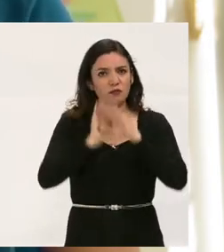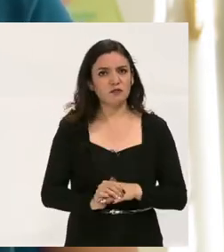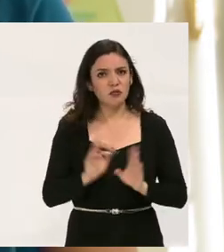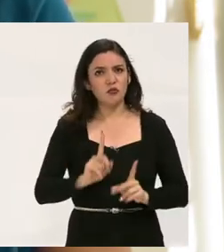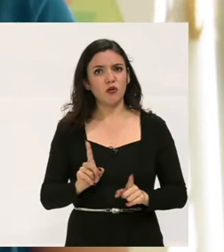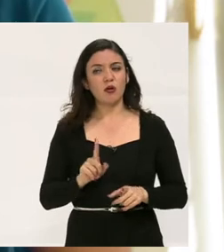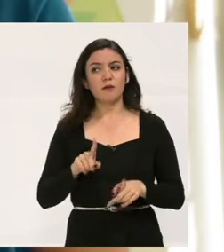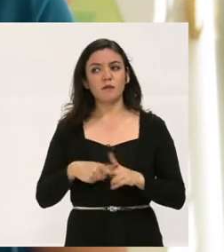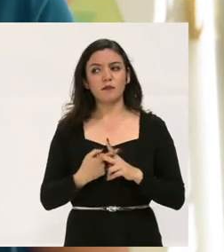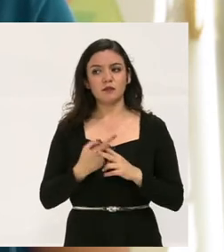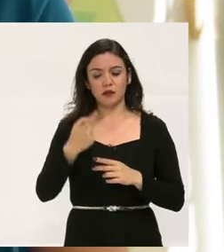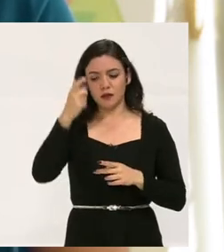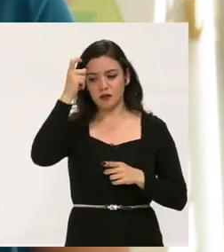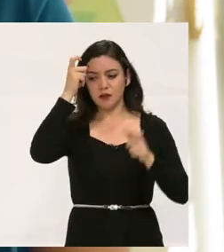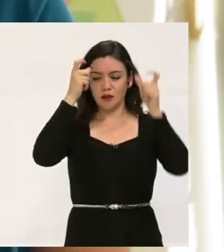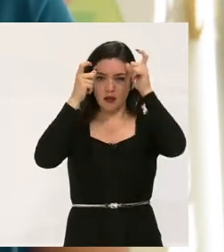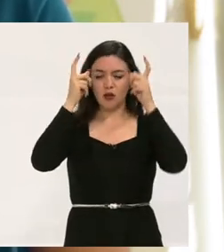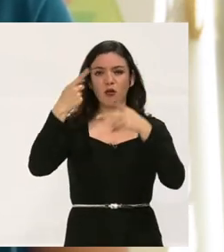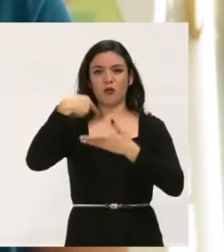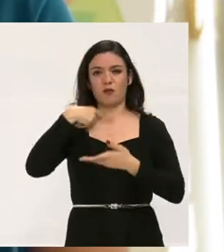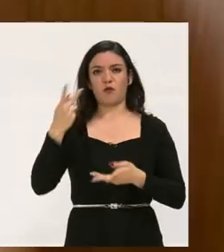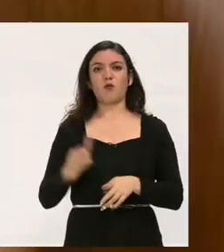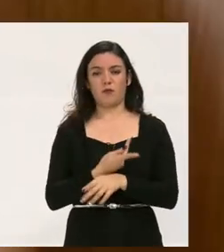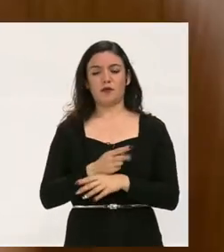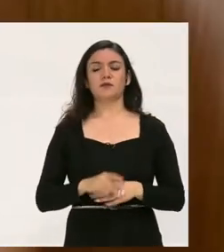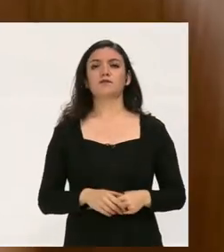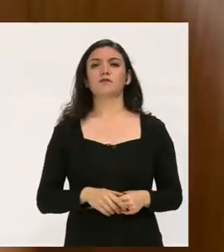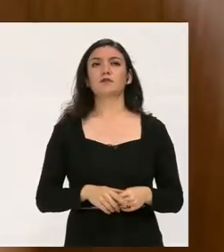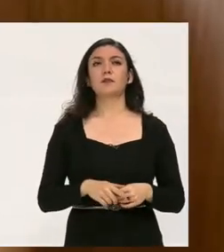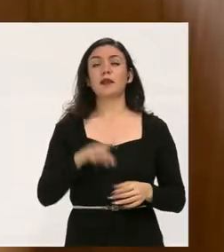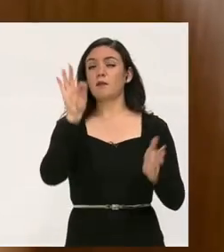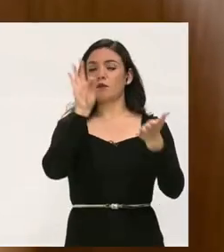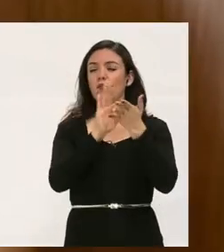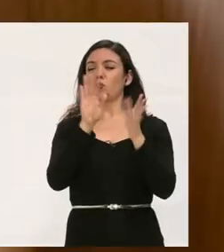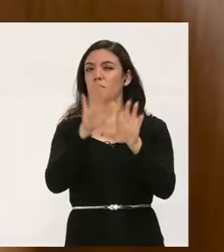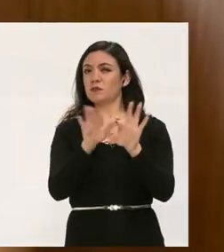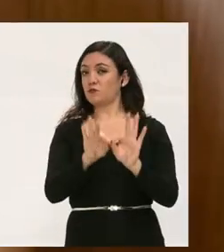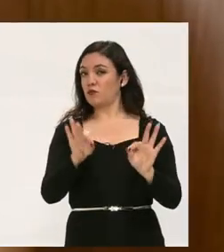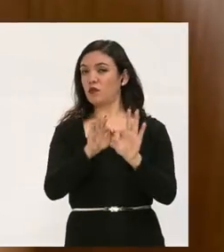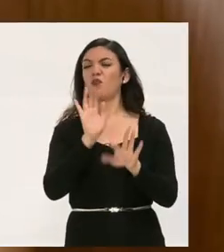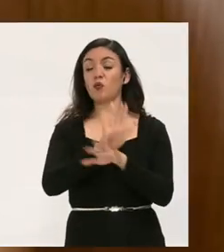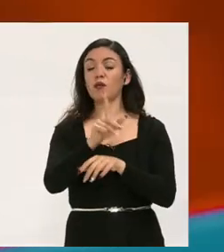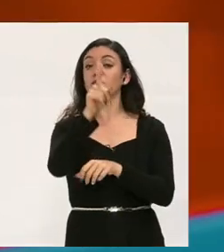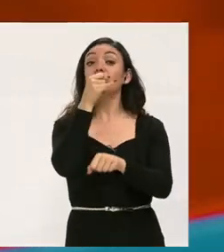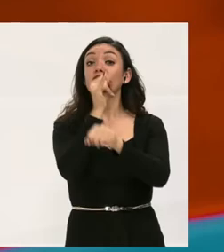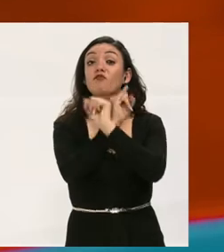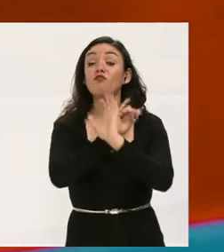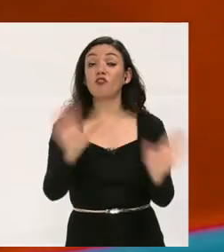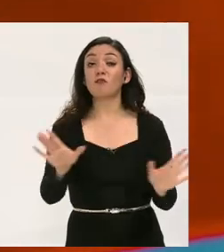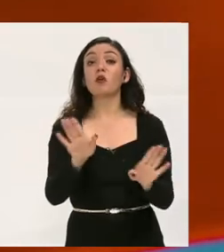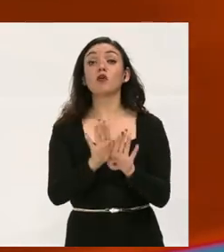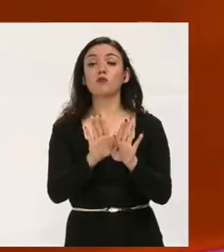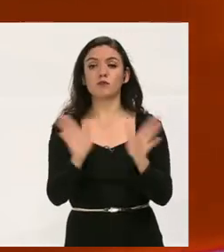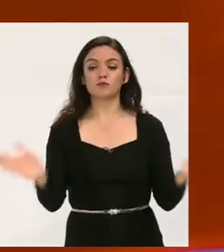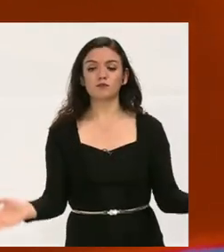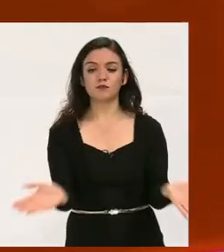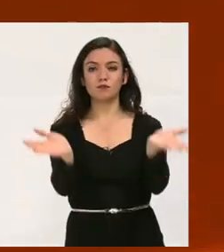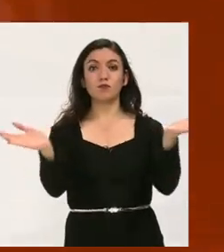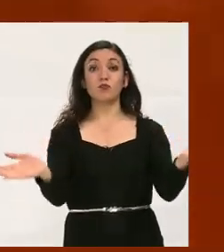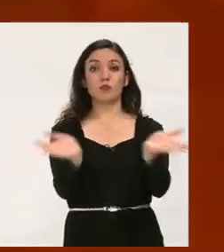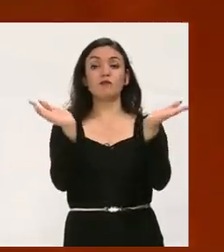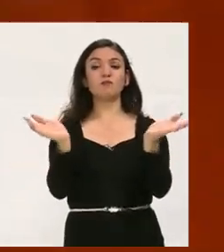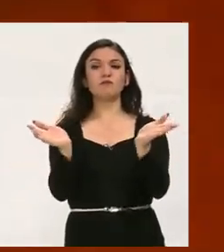dicen que no mueva las íes cuando empiezan a cuestionar un poco yo creo que el punto clave es la información no la información y